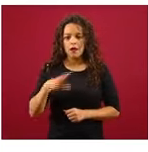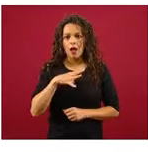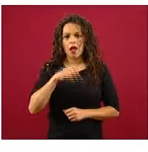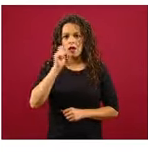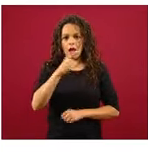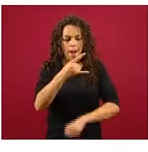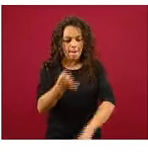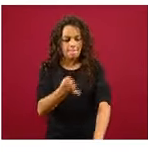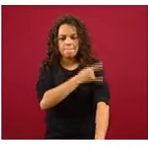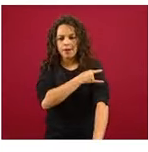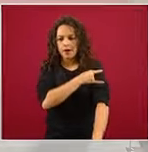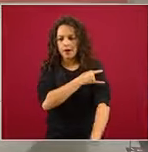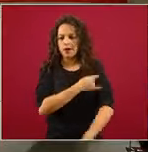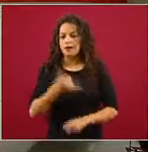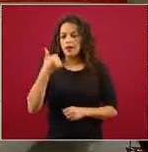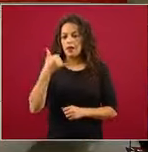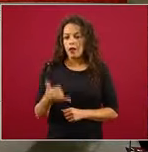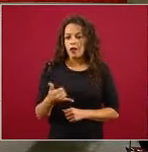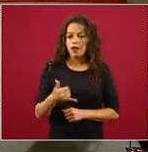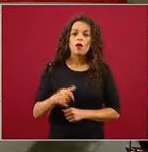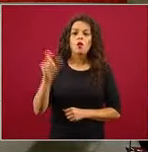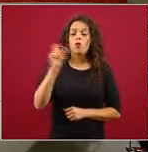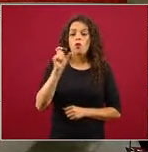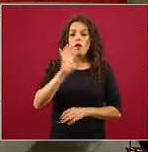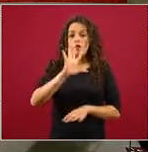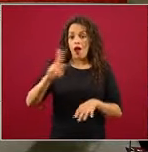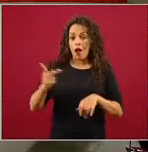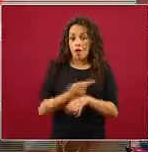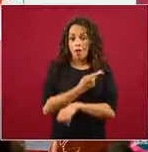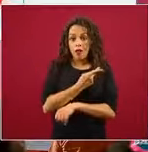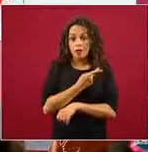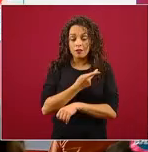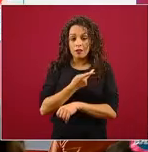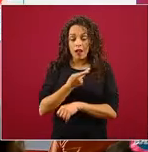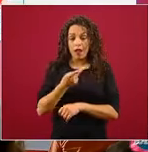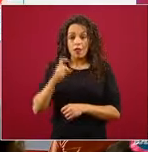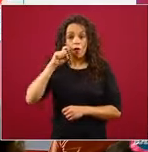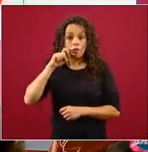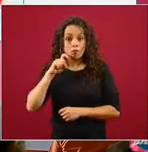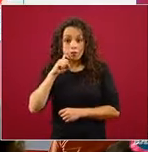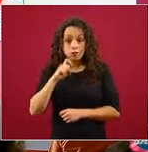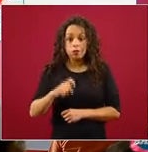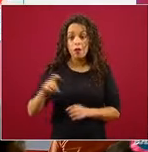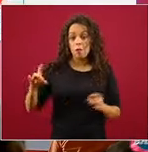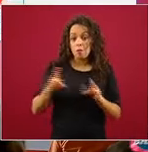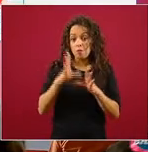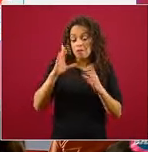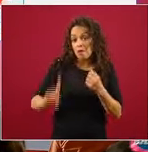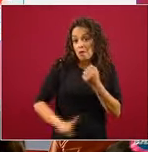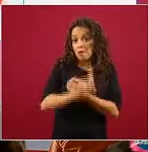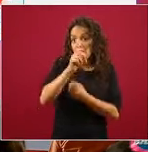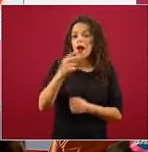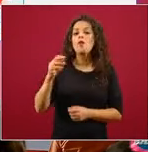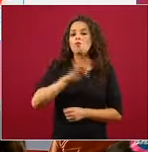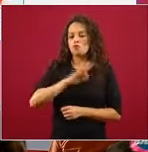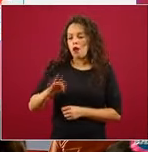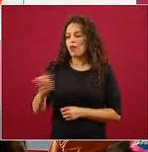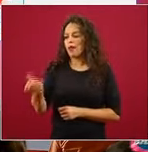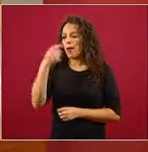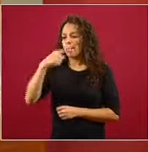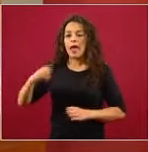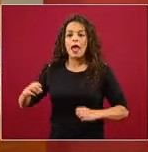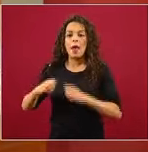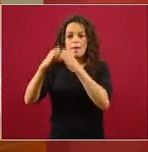parches y la anticoncepción de emergencia. Además, están disponibles en todo nuestro país los condones, el condón